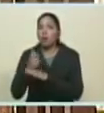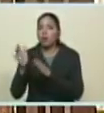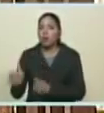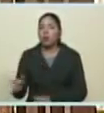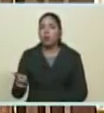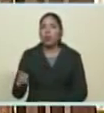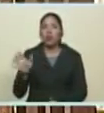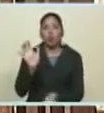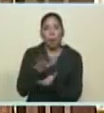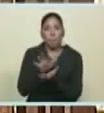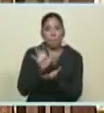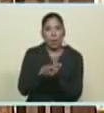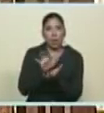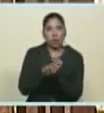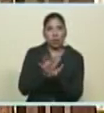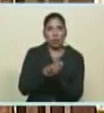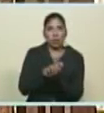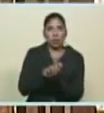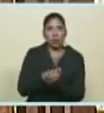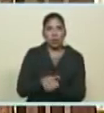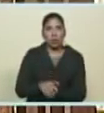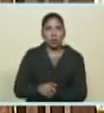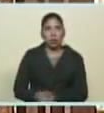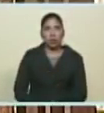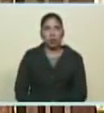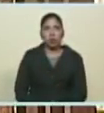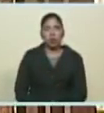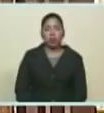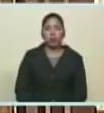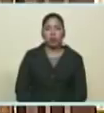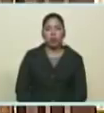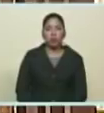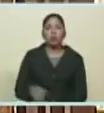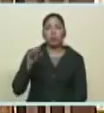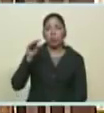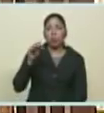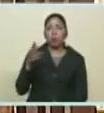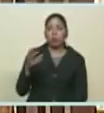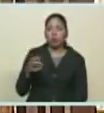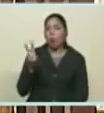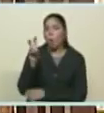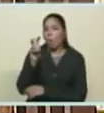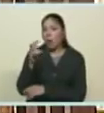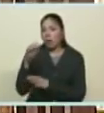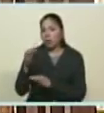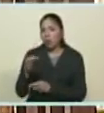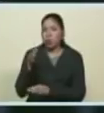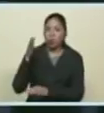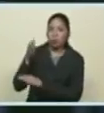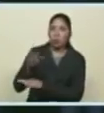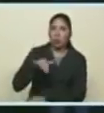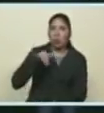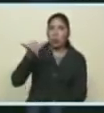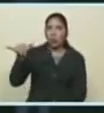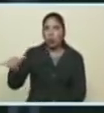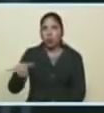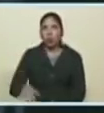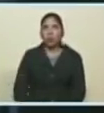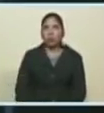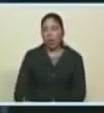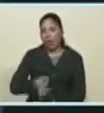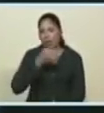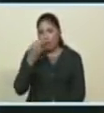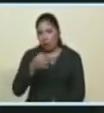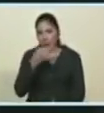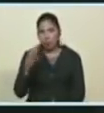Alfredo Díaz de Nueva Esparta también. Pronto vamos a estar por allá, por Nueva Esparta. Un viernes en la noche. La tarde.